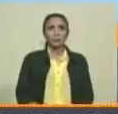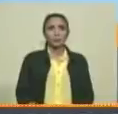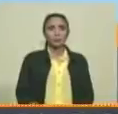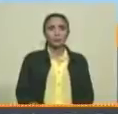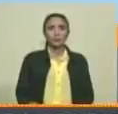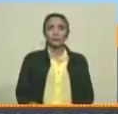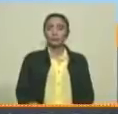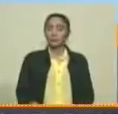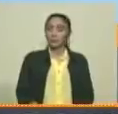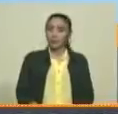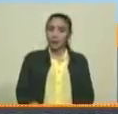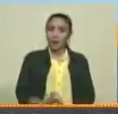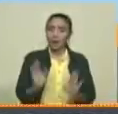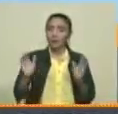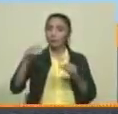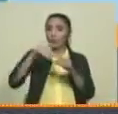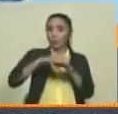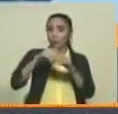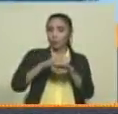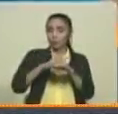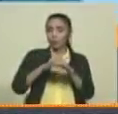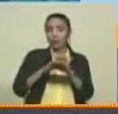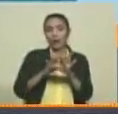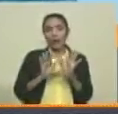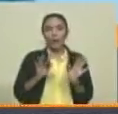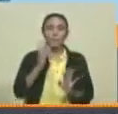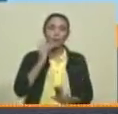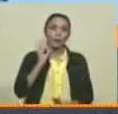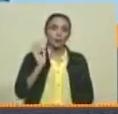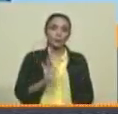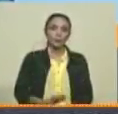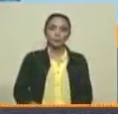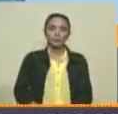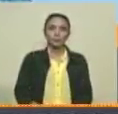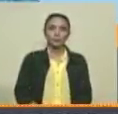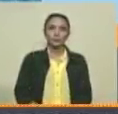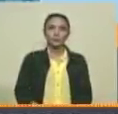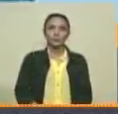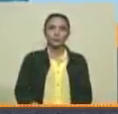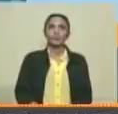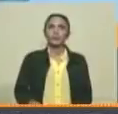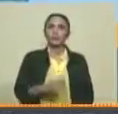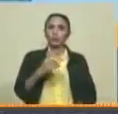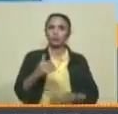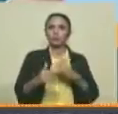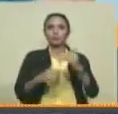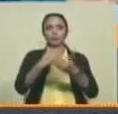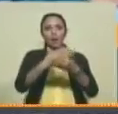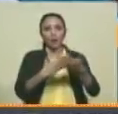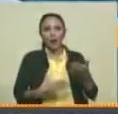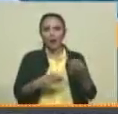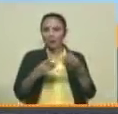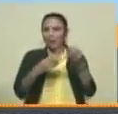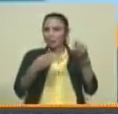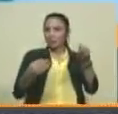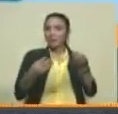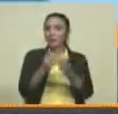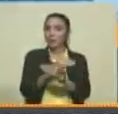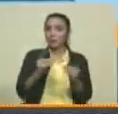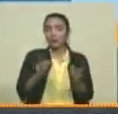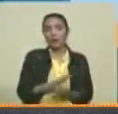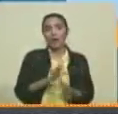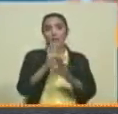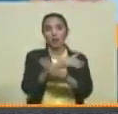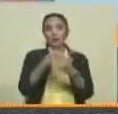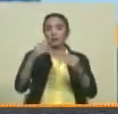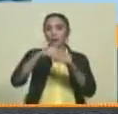Seguramente que si se hubiera votado la posibilidad de aplicar la Carta Democrática, hubieran sacado 16